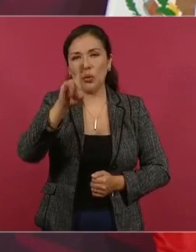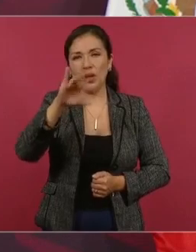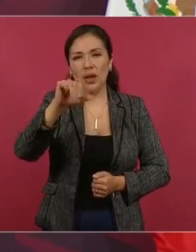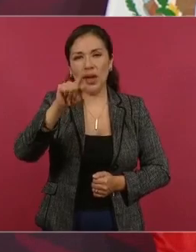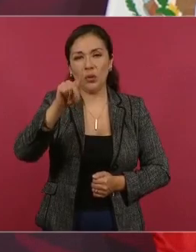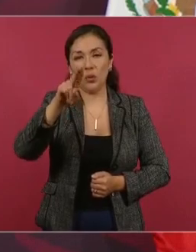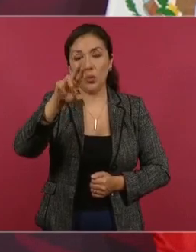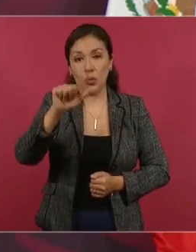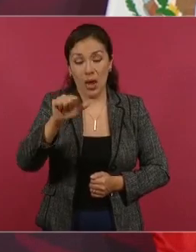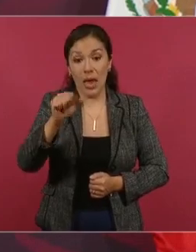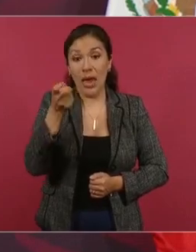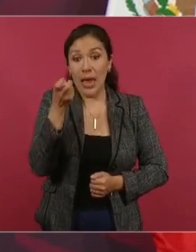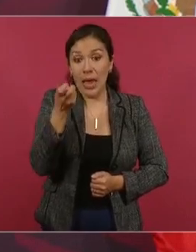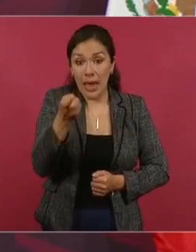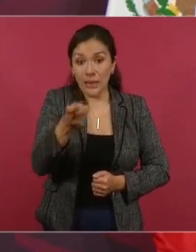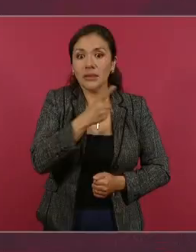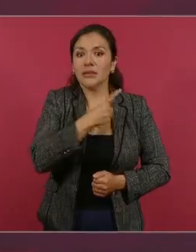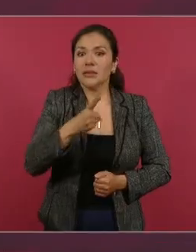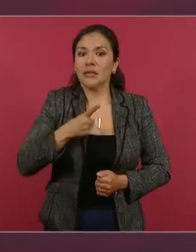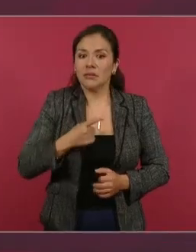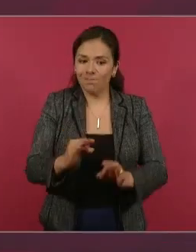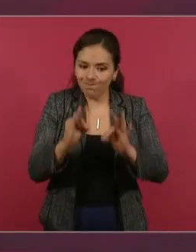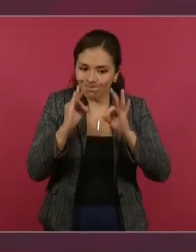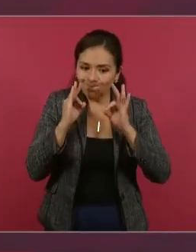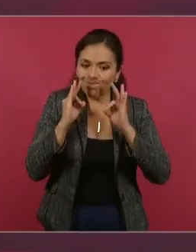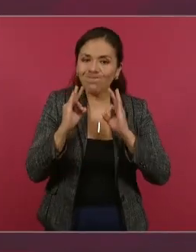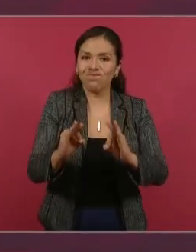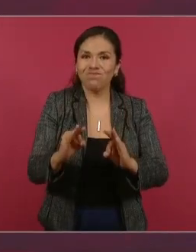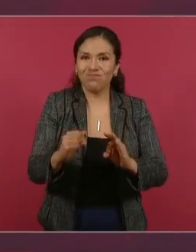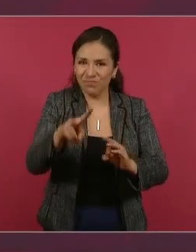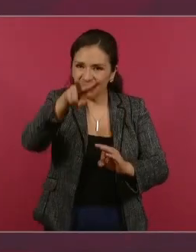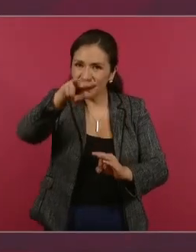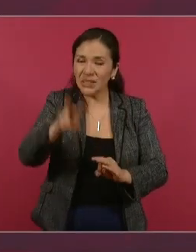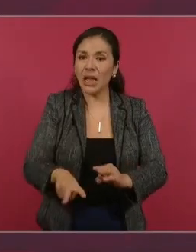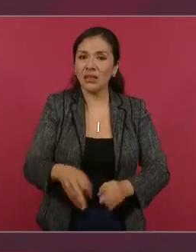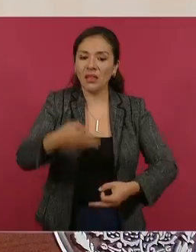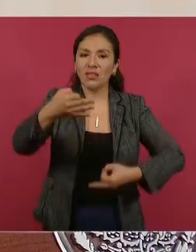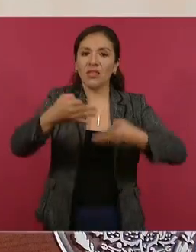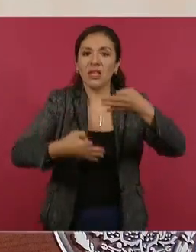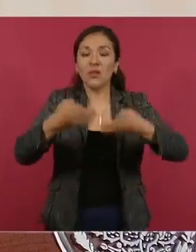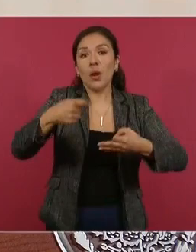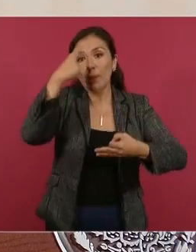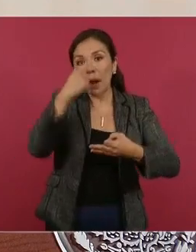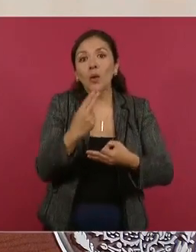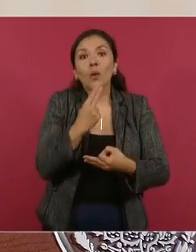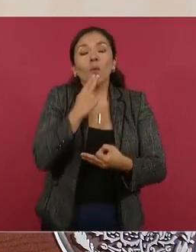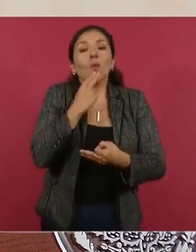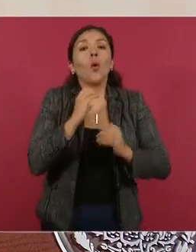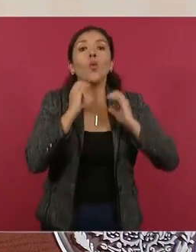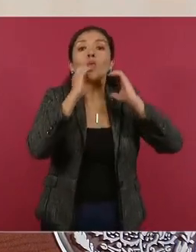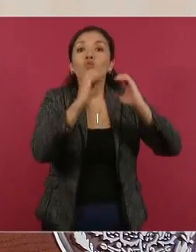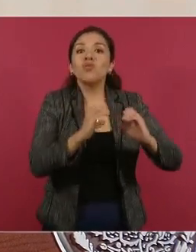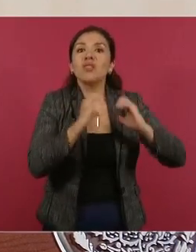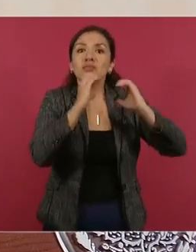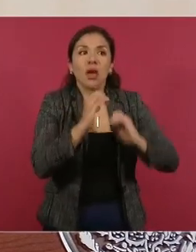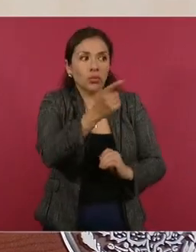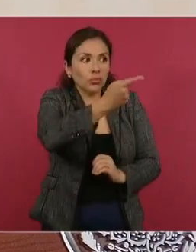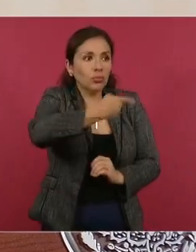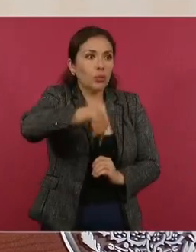sea un auténtico tribunal para cuidar el buen